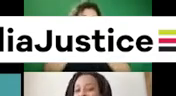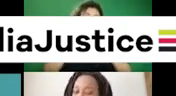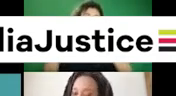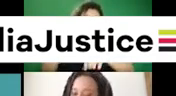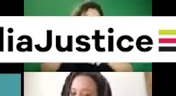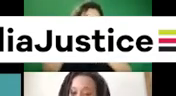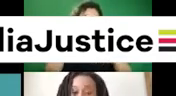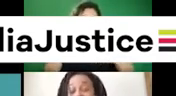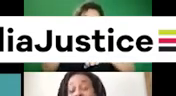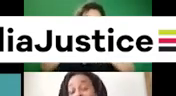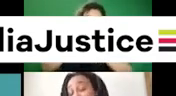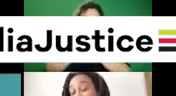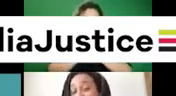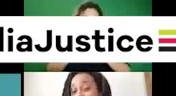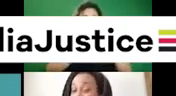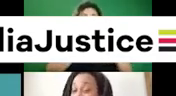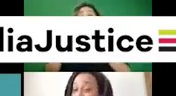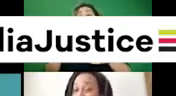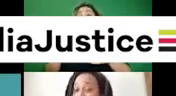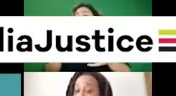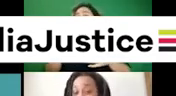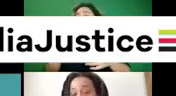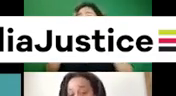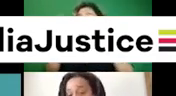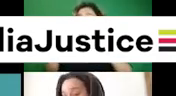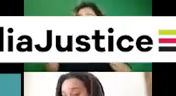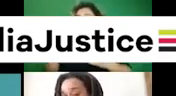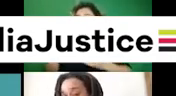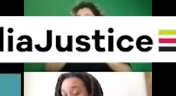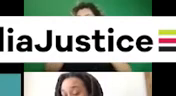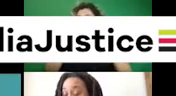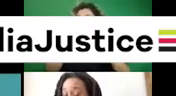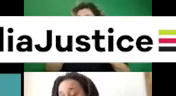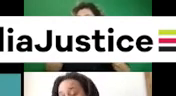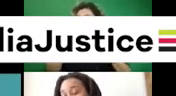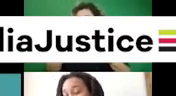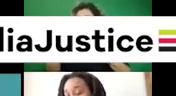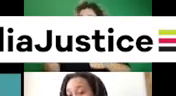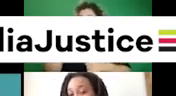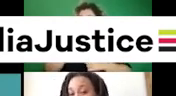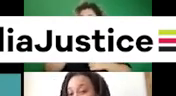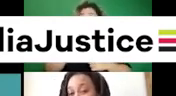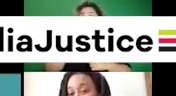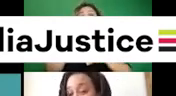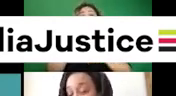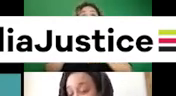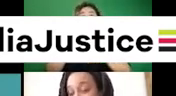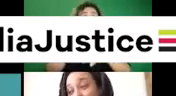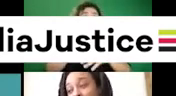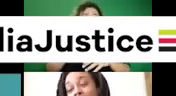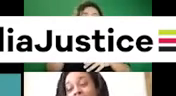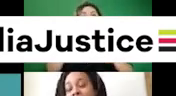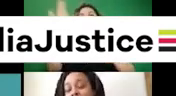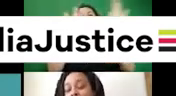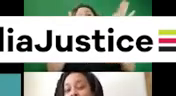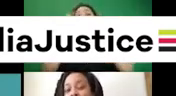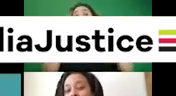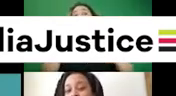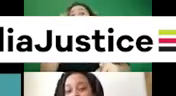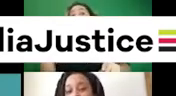los sentimos robo ya bueno si no es que alguien quiere ofrecer a